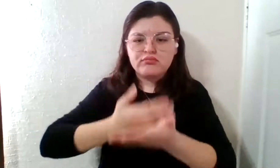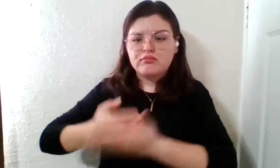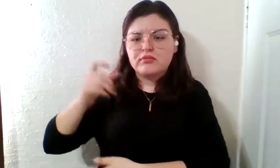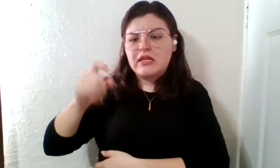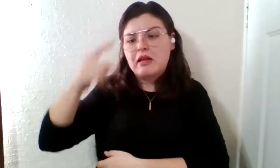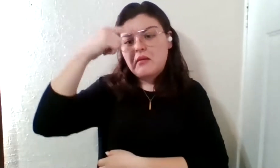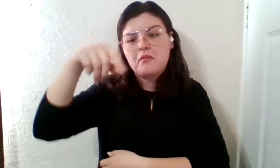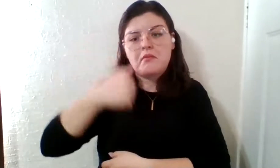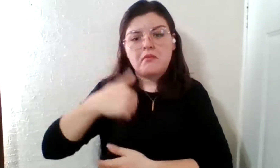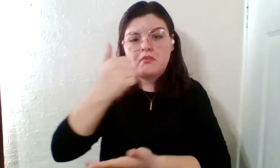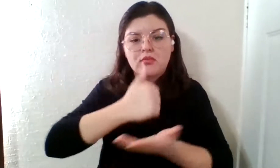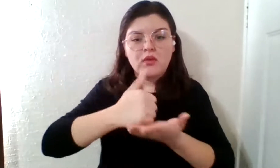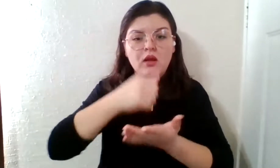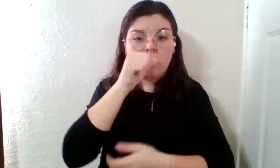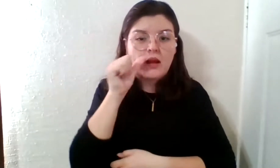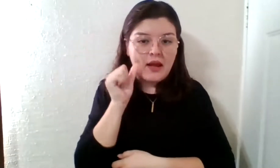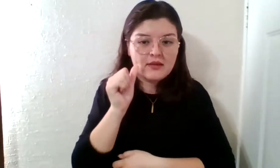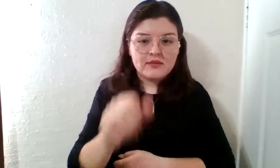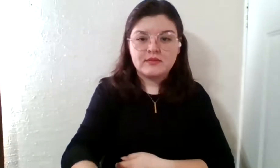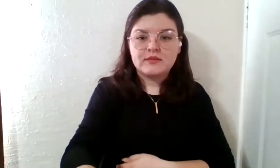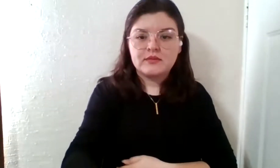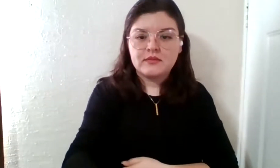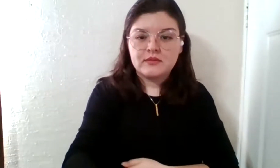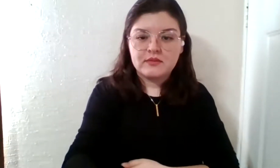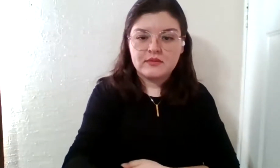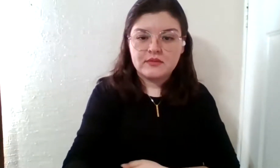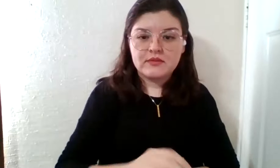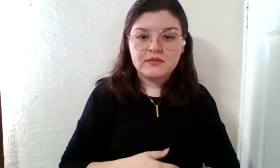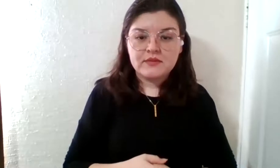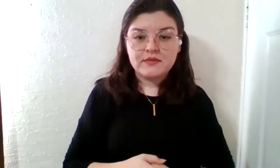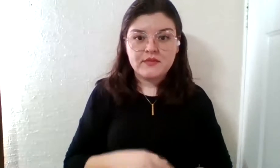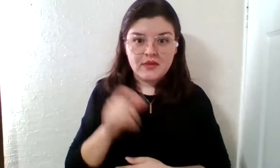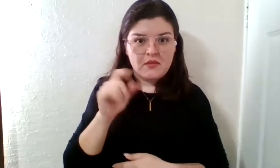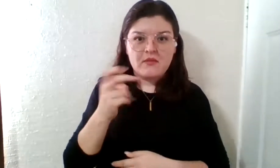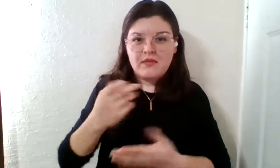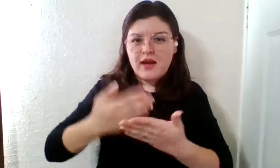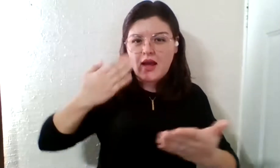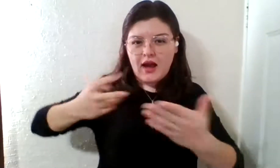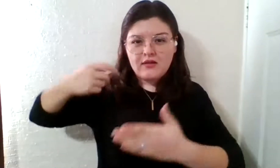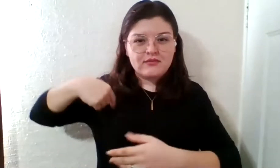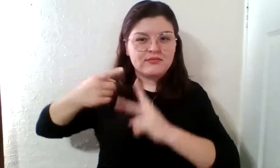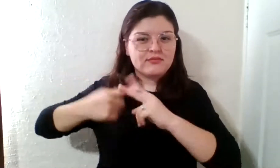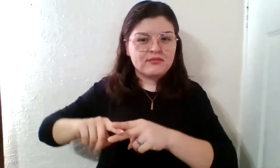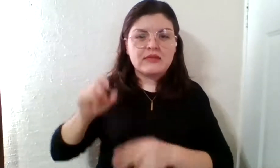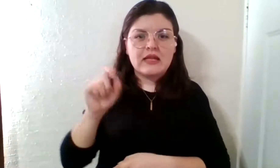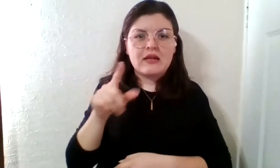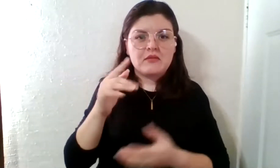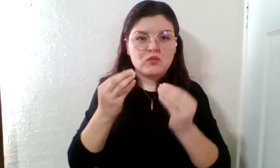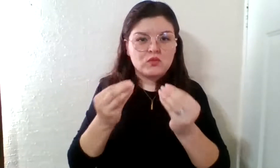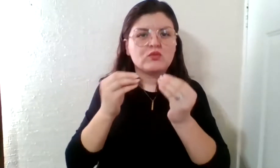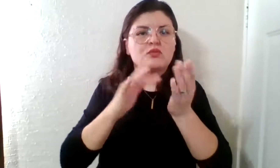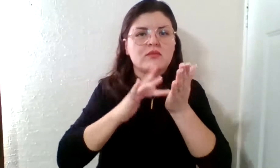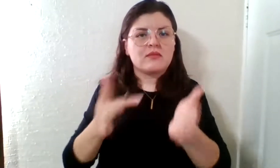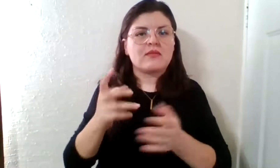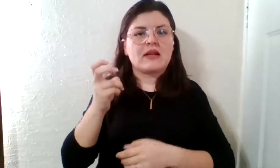juarense. De igual manera, y antes de comenzar, les vamos a agradecer, nos van